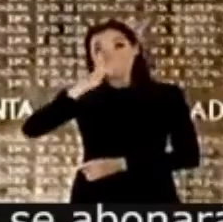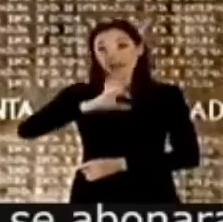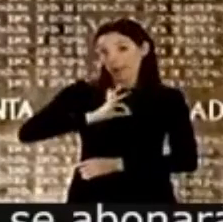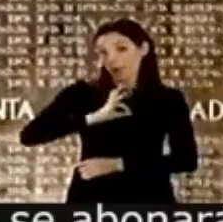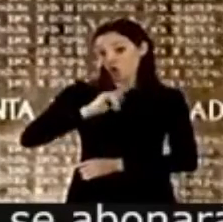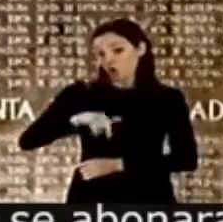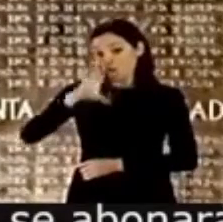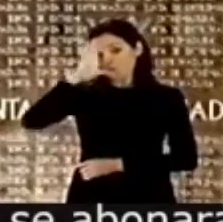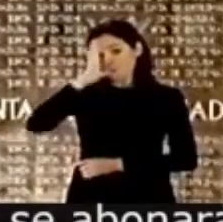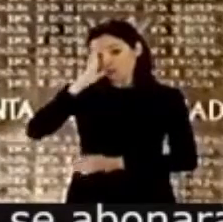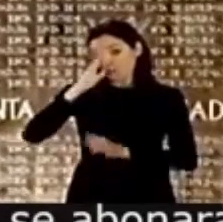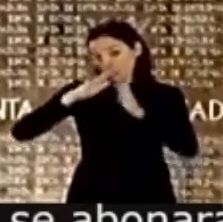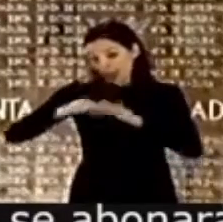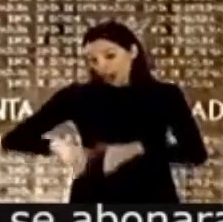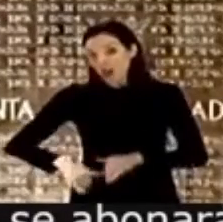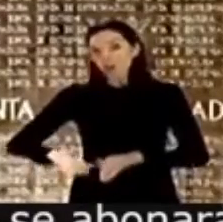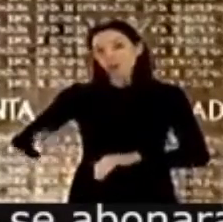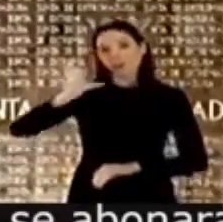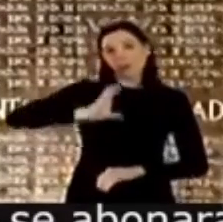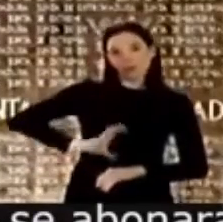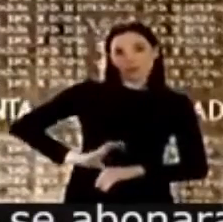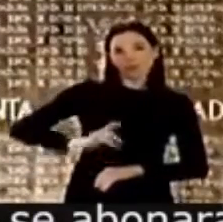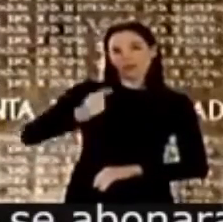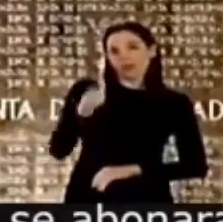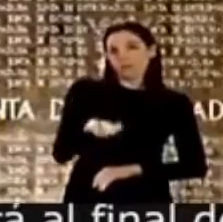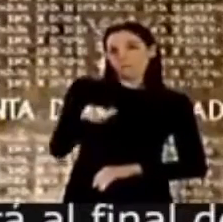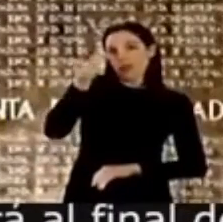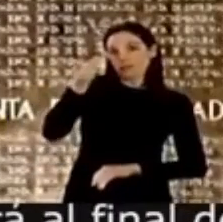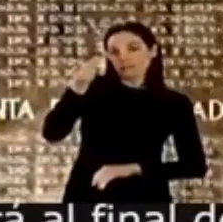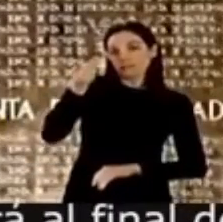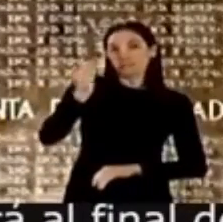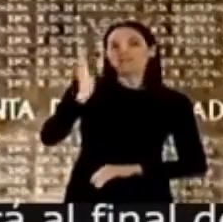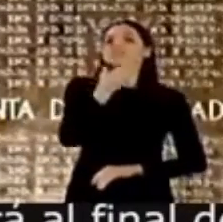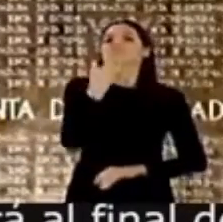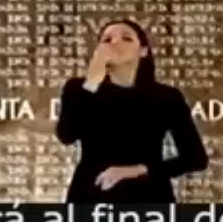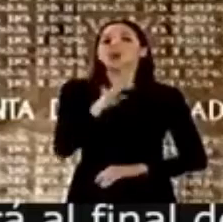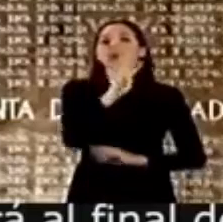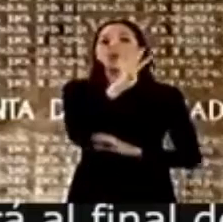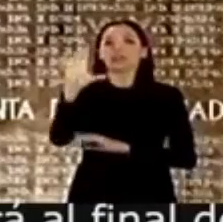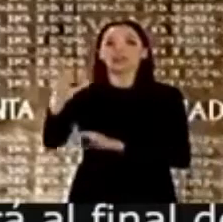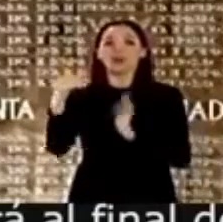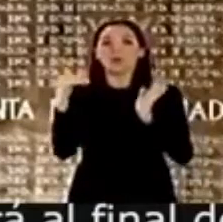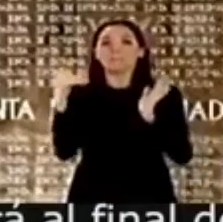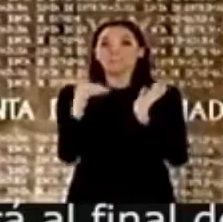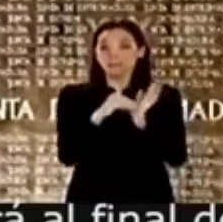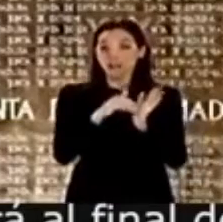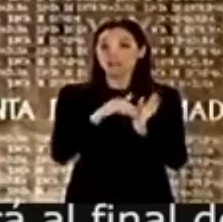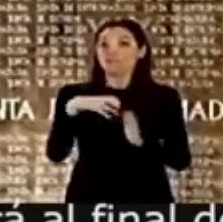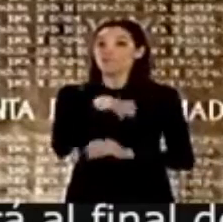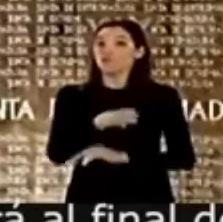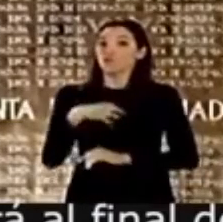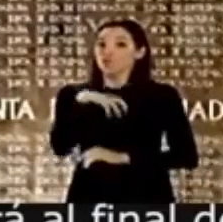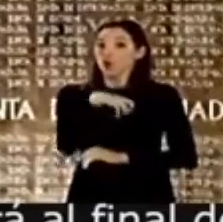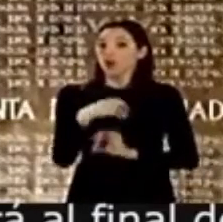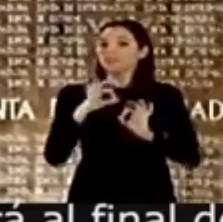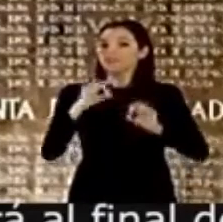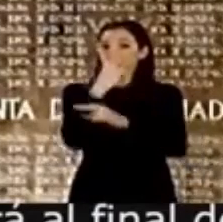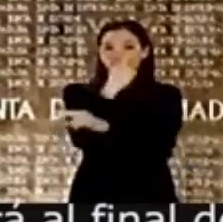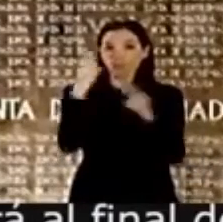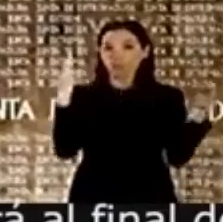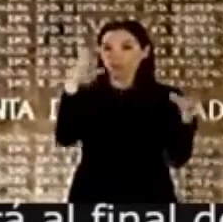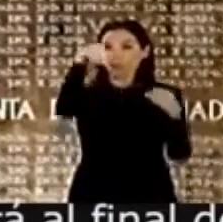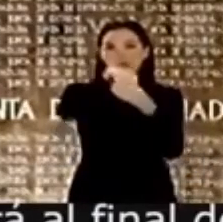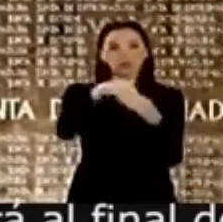final de este mes. Esta subida afecta a los más de 45.000 funcionarios y trabajadores públicos que tiene esta